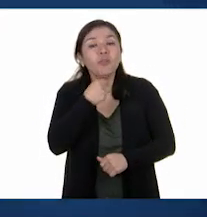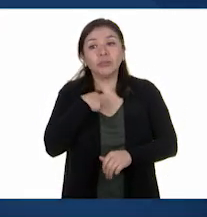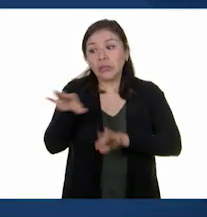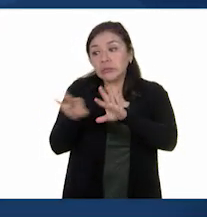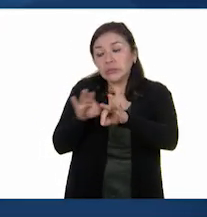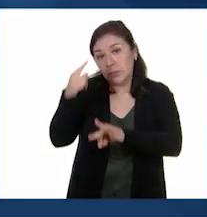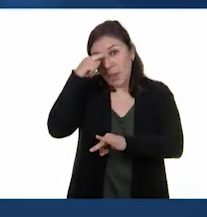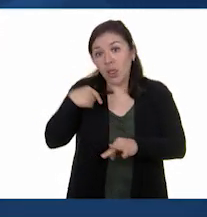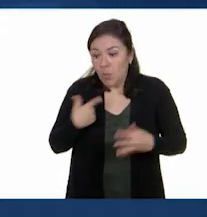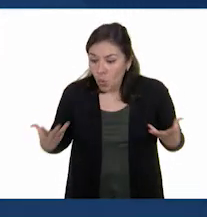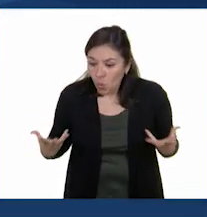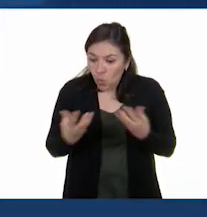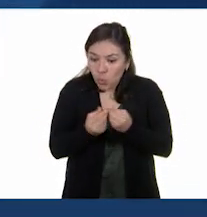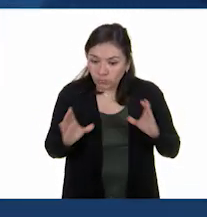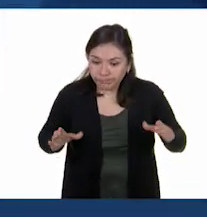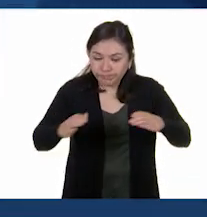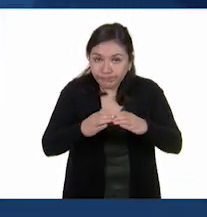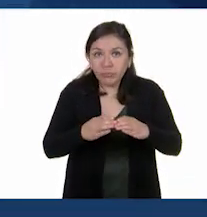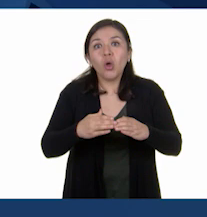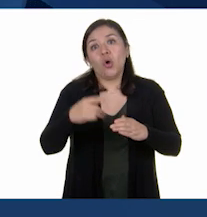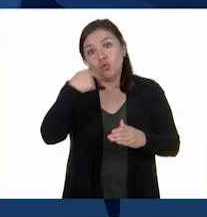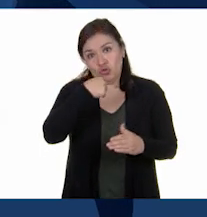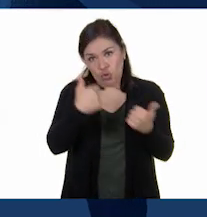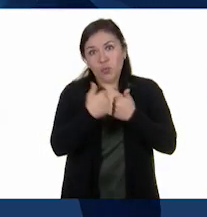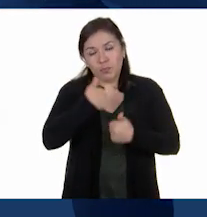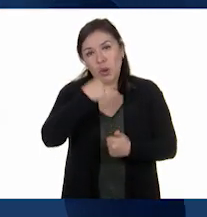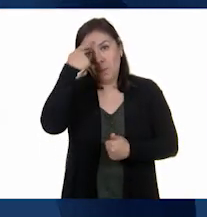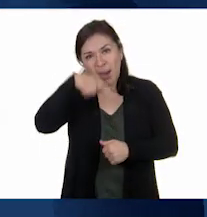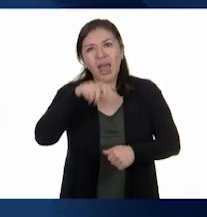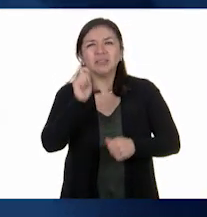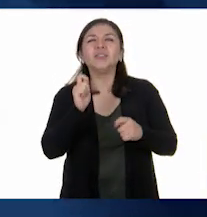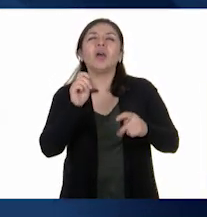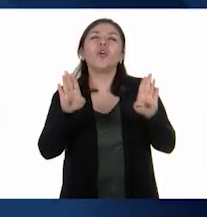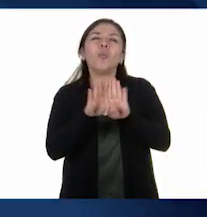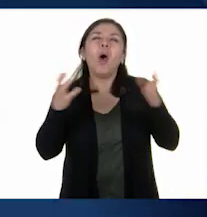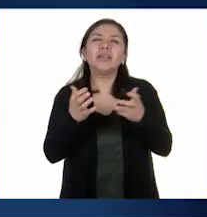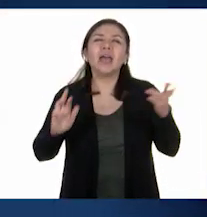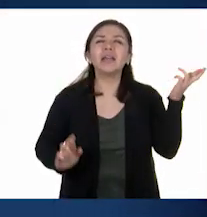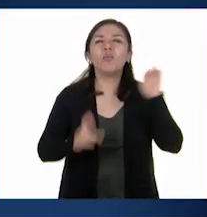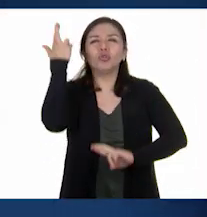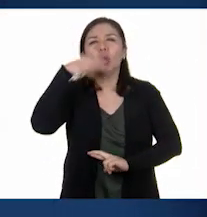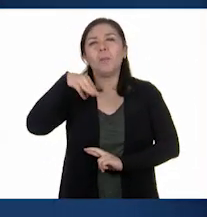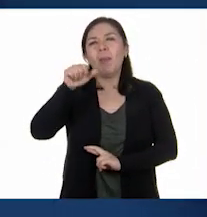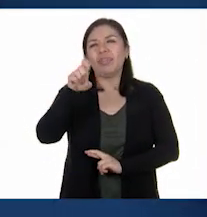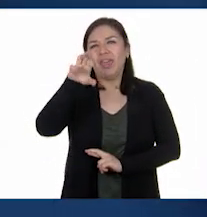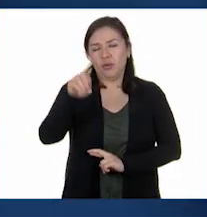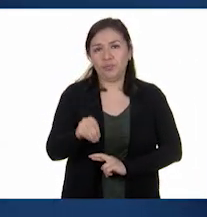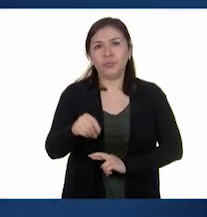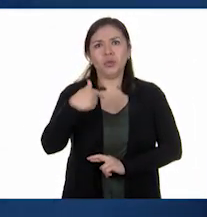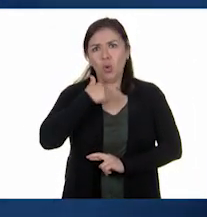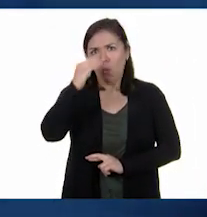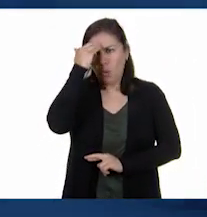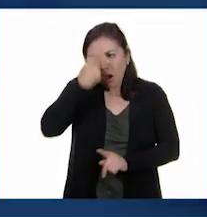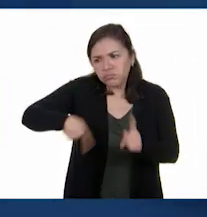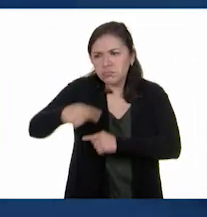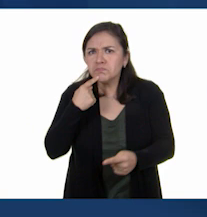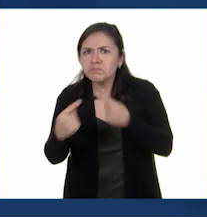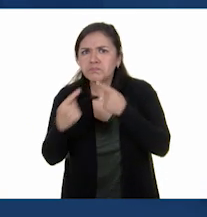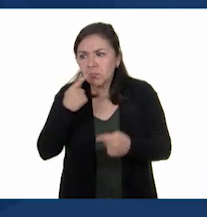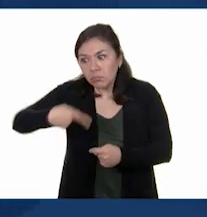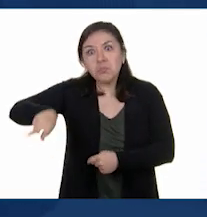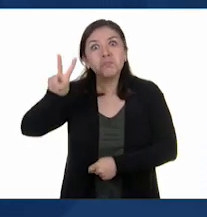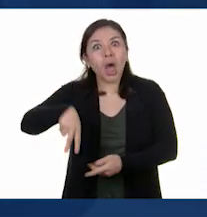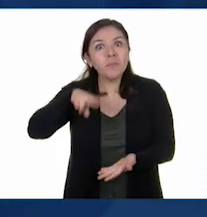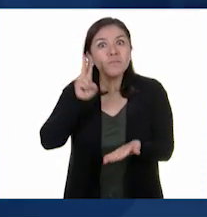escogido para que juntos, conmigo, lucháramos en la Revolución Maderista. Cuando conocí el ánimo de todos y lo que valían